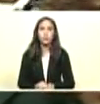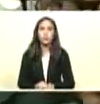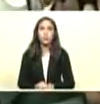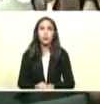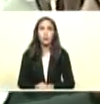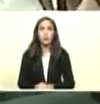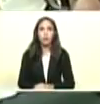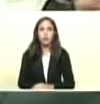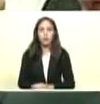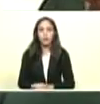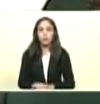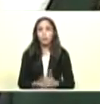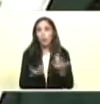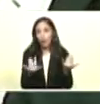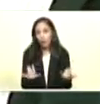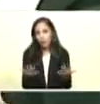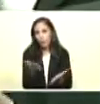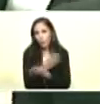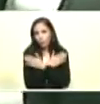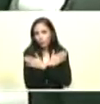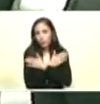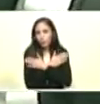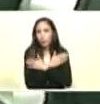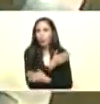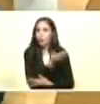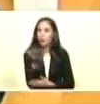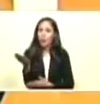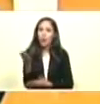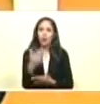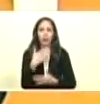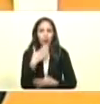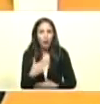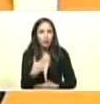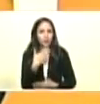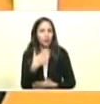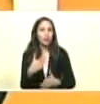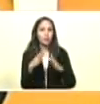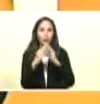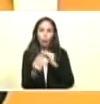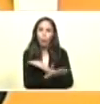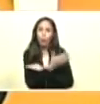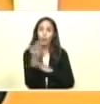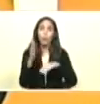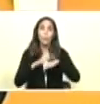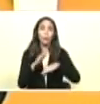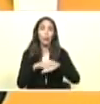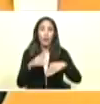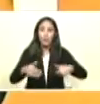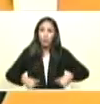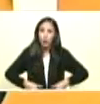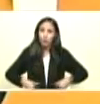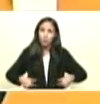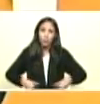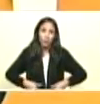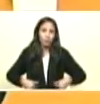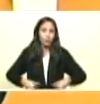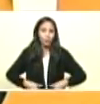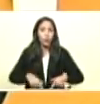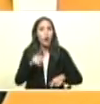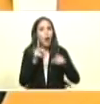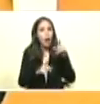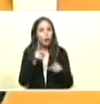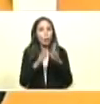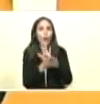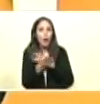Quiero agradecer y felicitar, darle las gracias por el esfuerzo a quienes creyeron en el